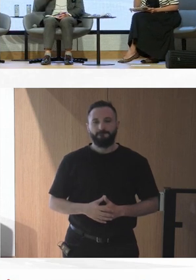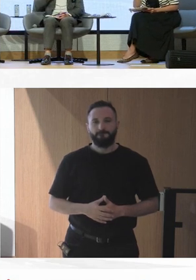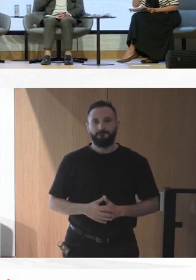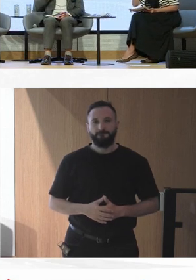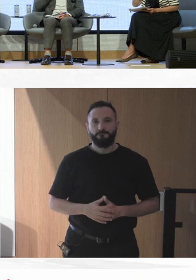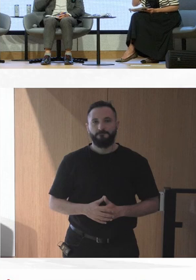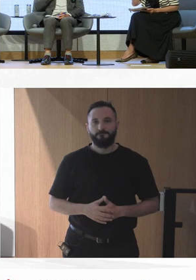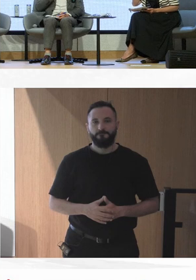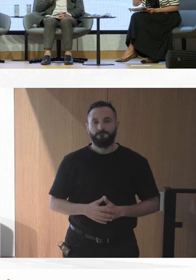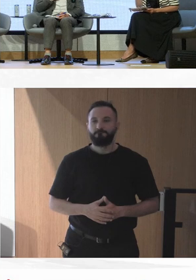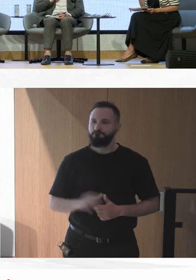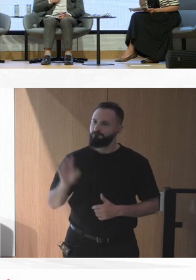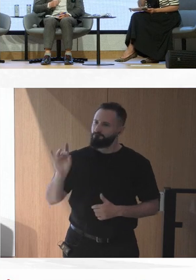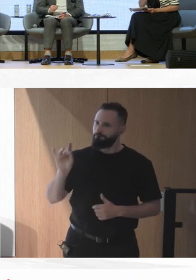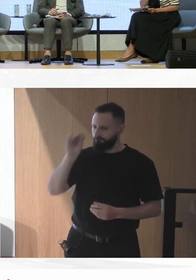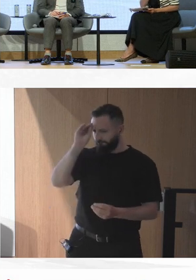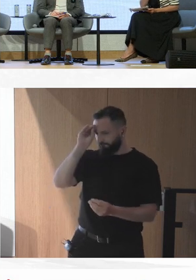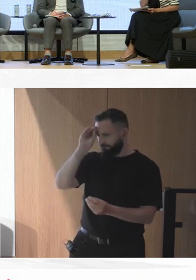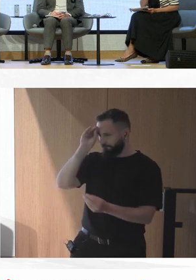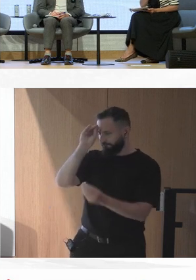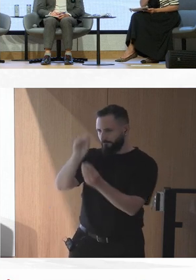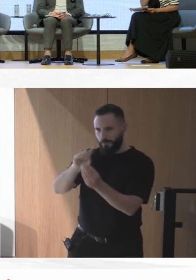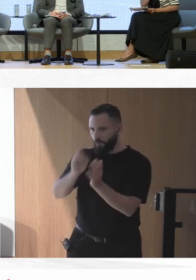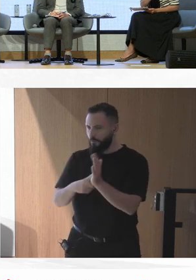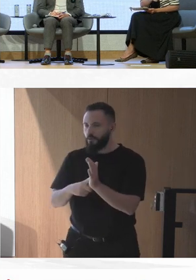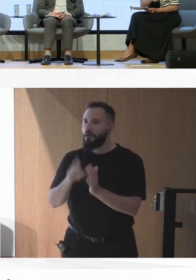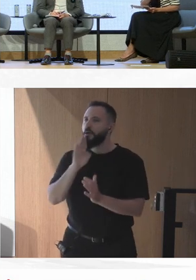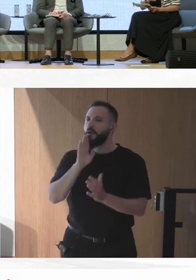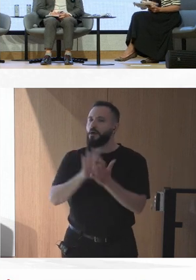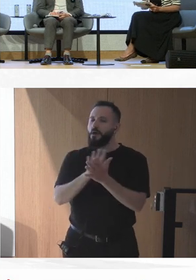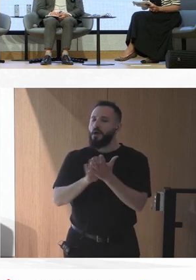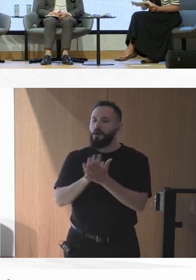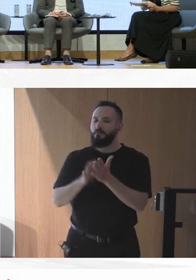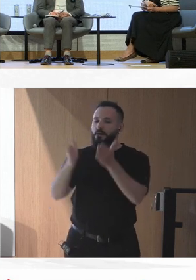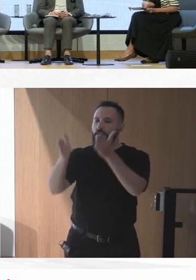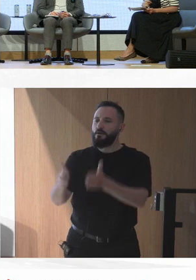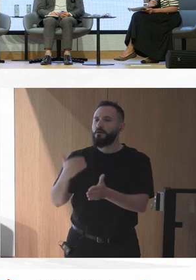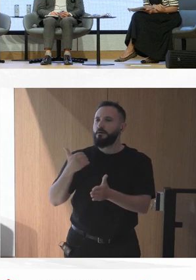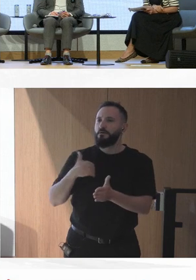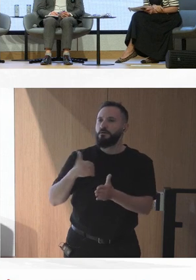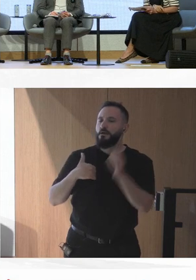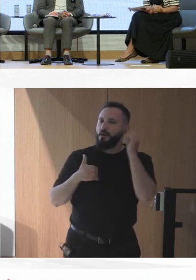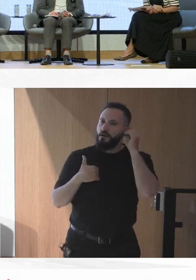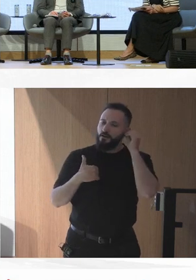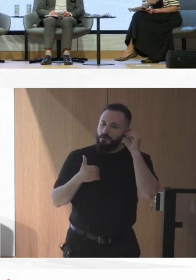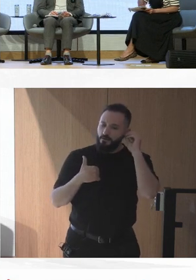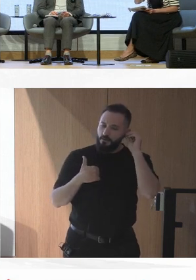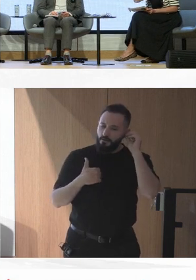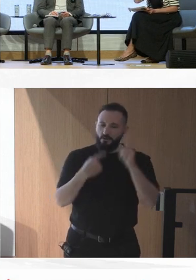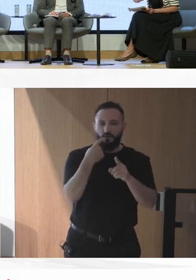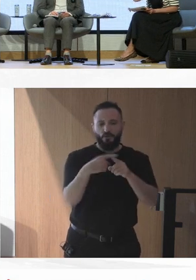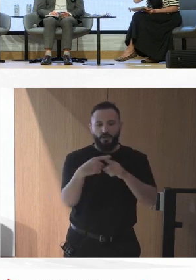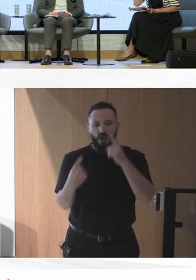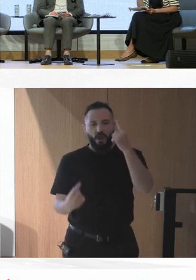Yes, totally agree. Estoy totalmente de acuerdo. Ya ha mencionado usted algunos de los elementos